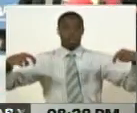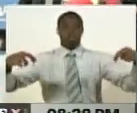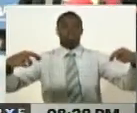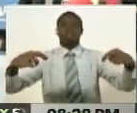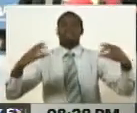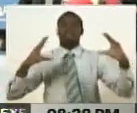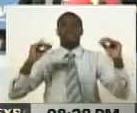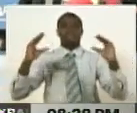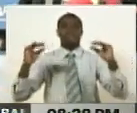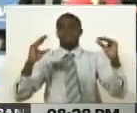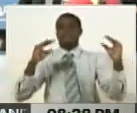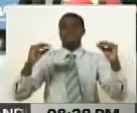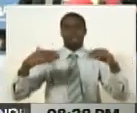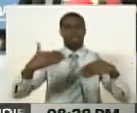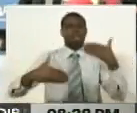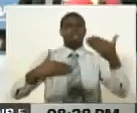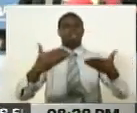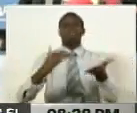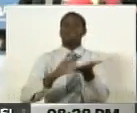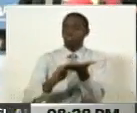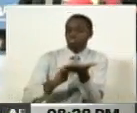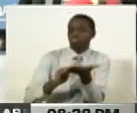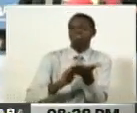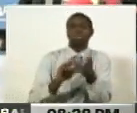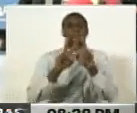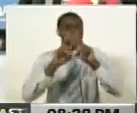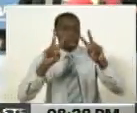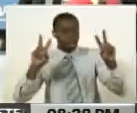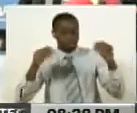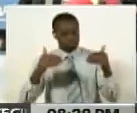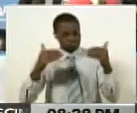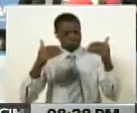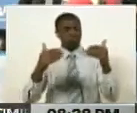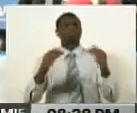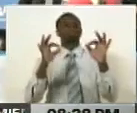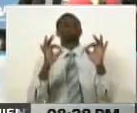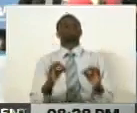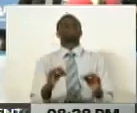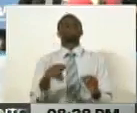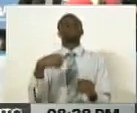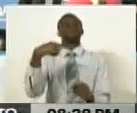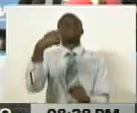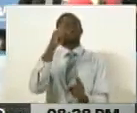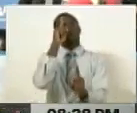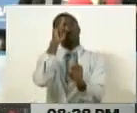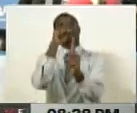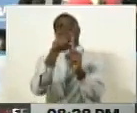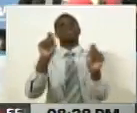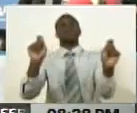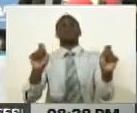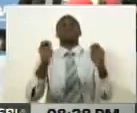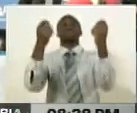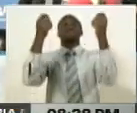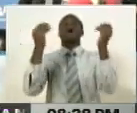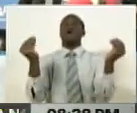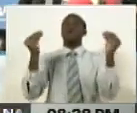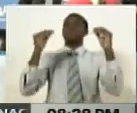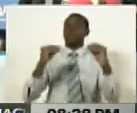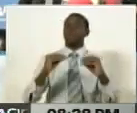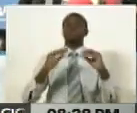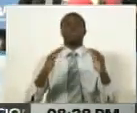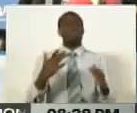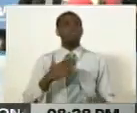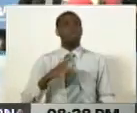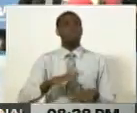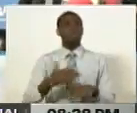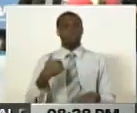llegue obviamente a negociaciones pacíficas, institucionales, que culminen con acuerdos, porque como defensor del pueblo estoy